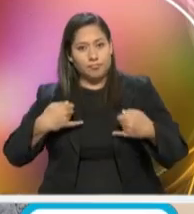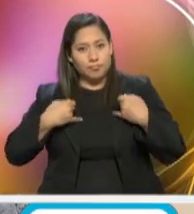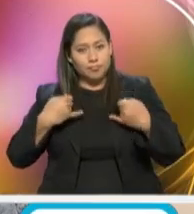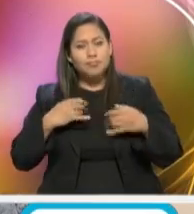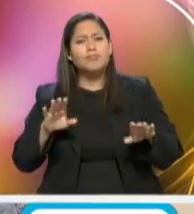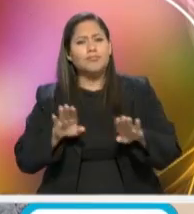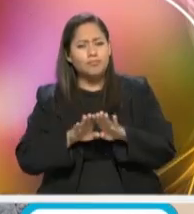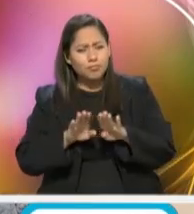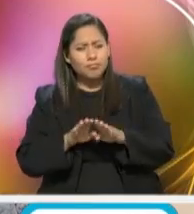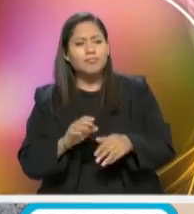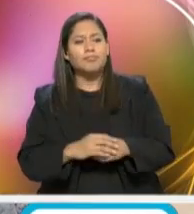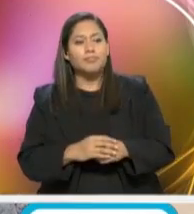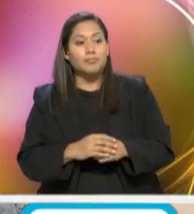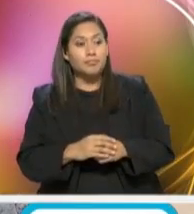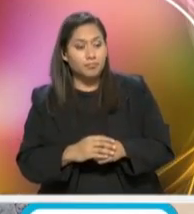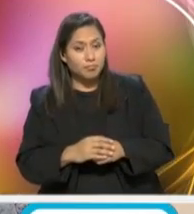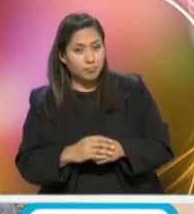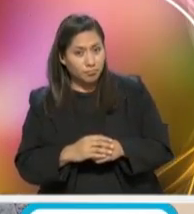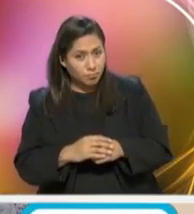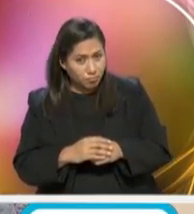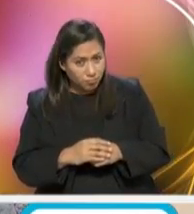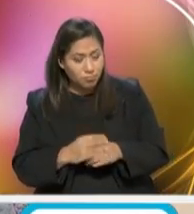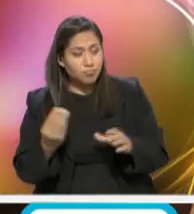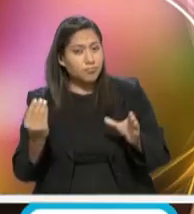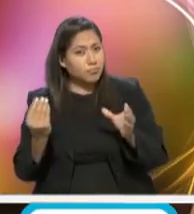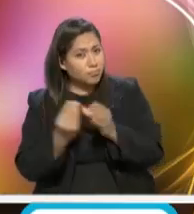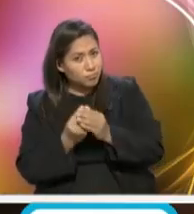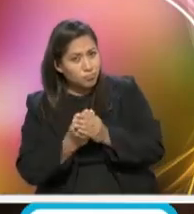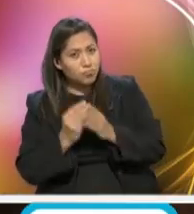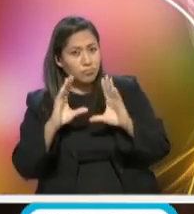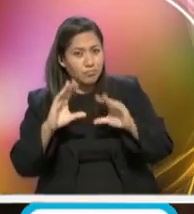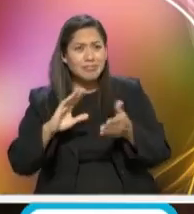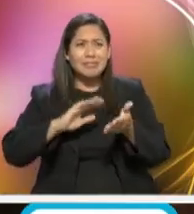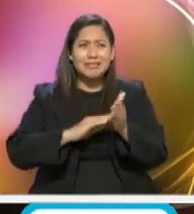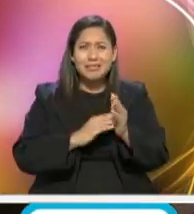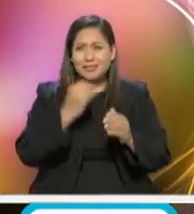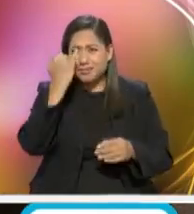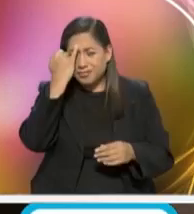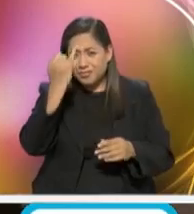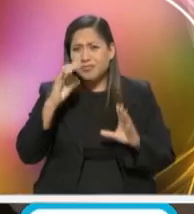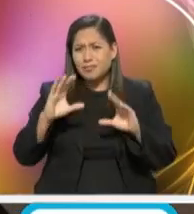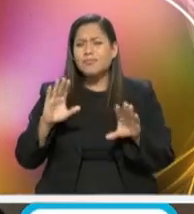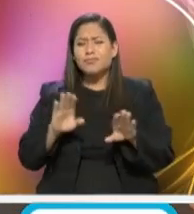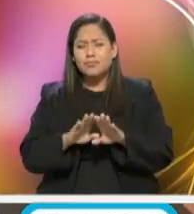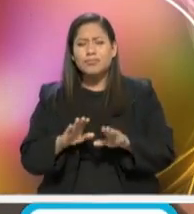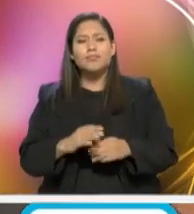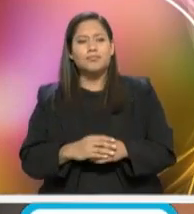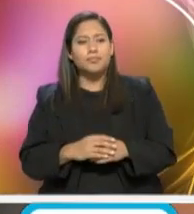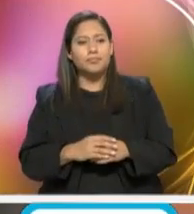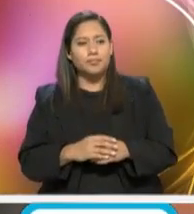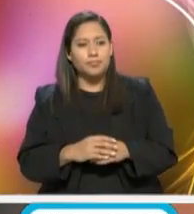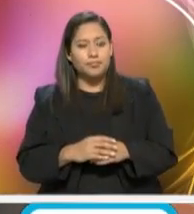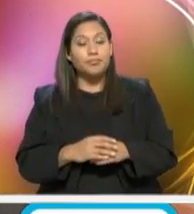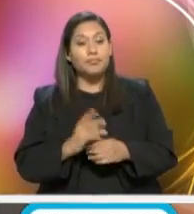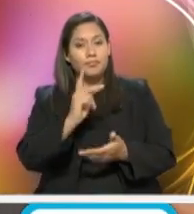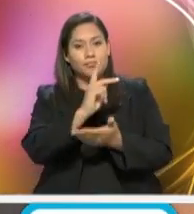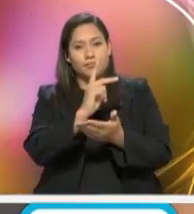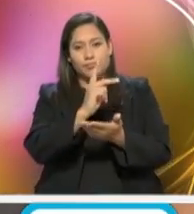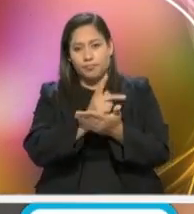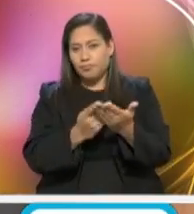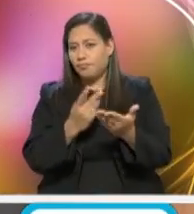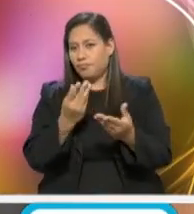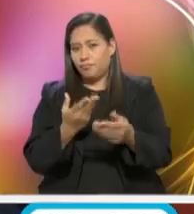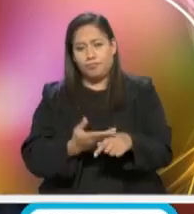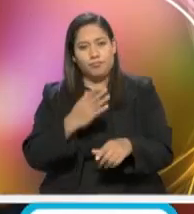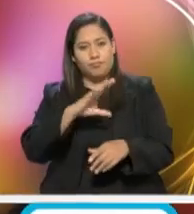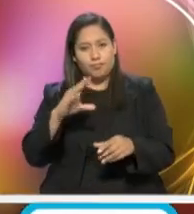¿Cómo lo hacen? ¿A través de capacitaciones, a través de estrategias que les enseñan? ¿Cómo lo llevan a cabo? Es un programa muy completo,